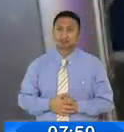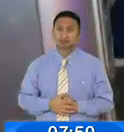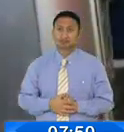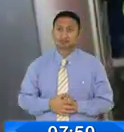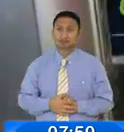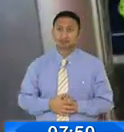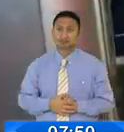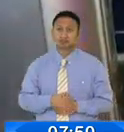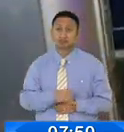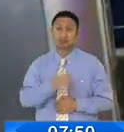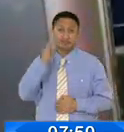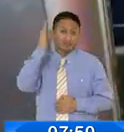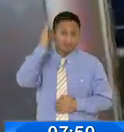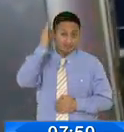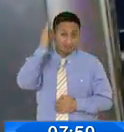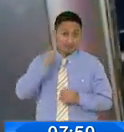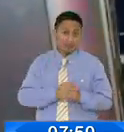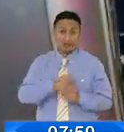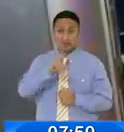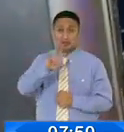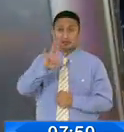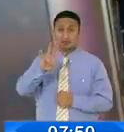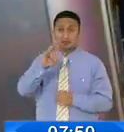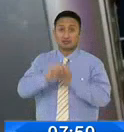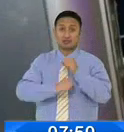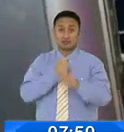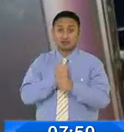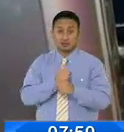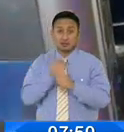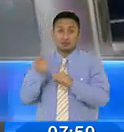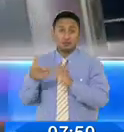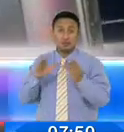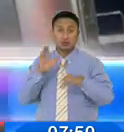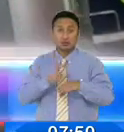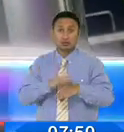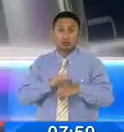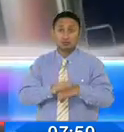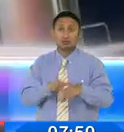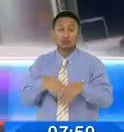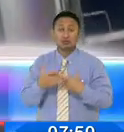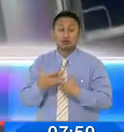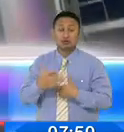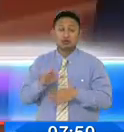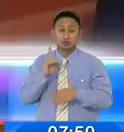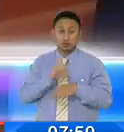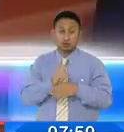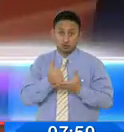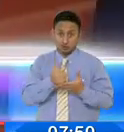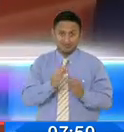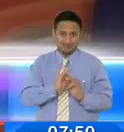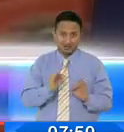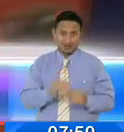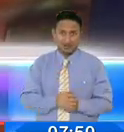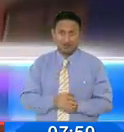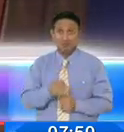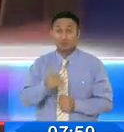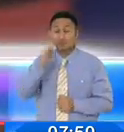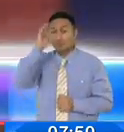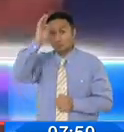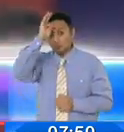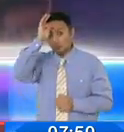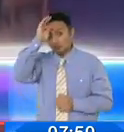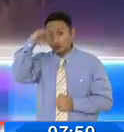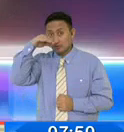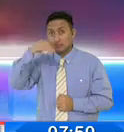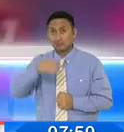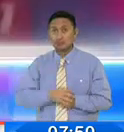Una mujer de 27 años de edad murió por una supuesta negligencia médica en una clínica ubicada en la